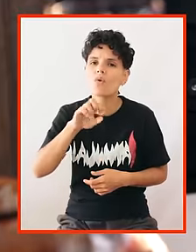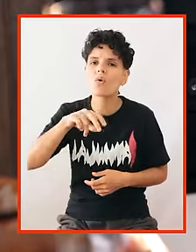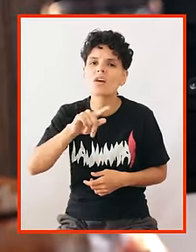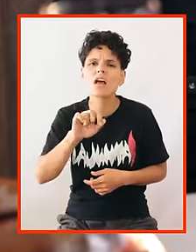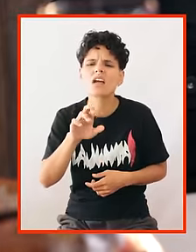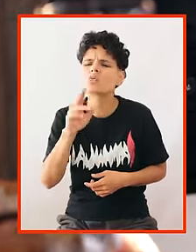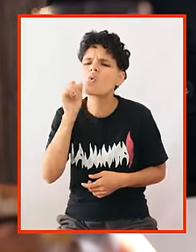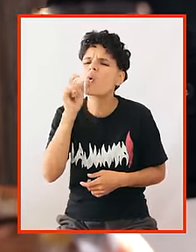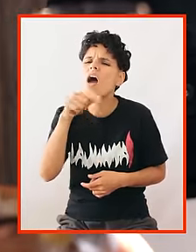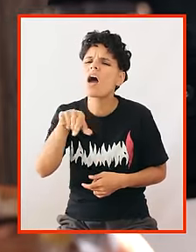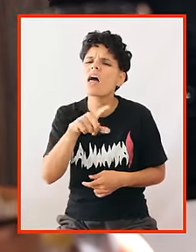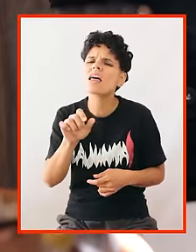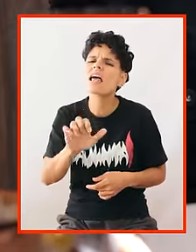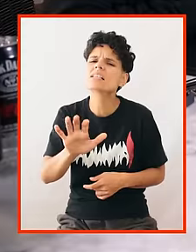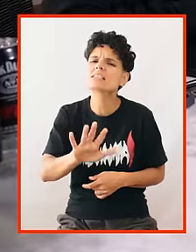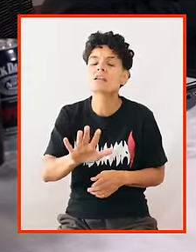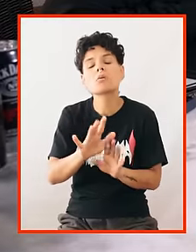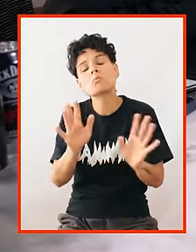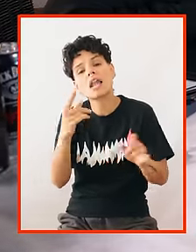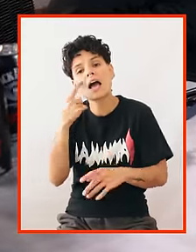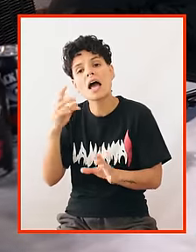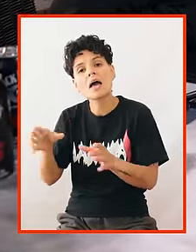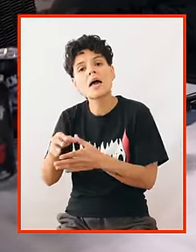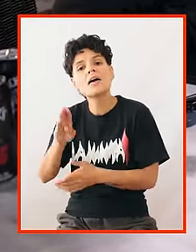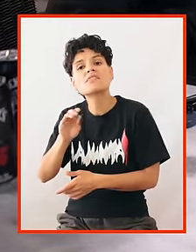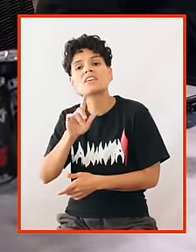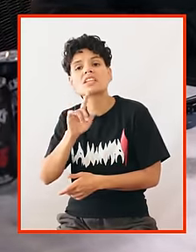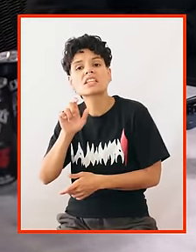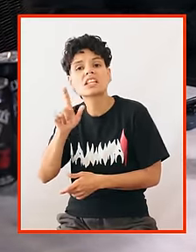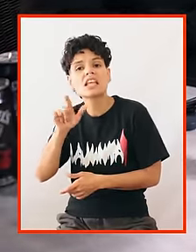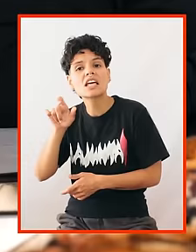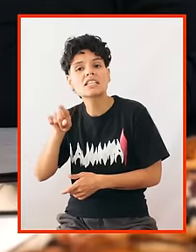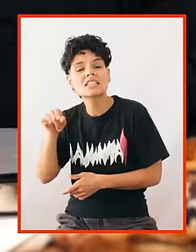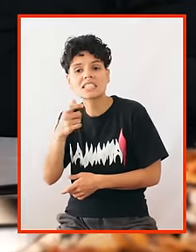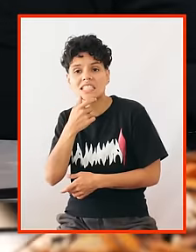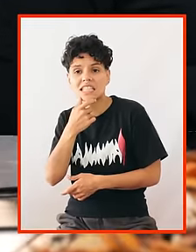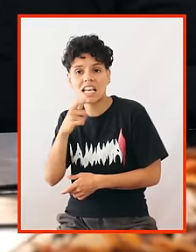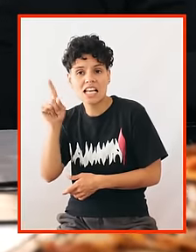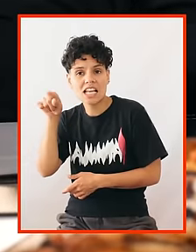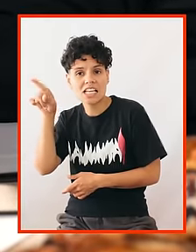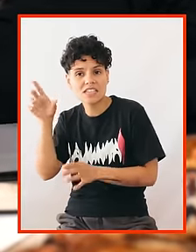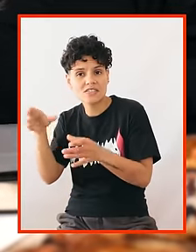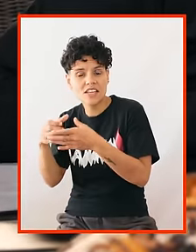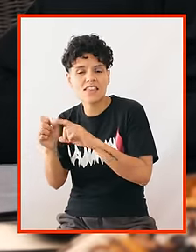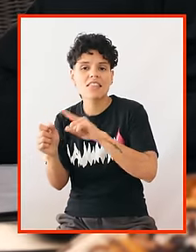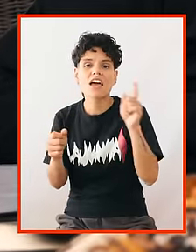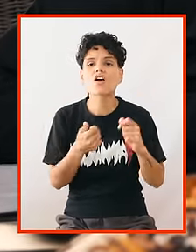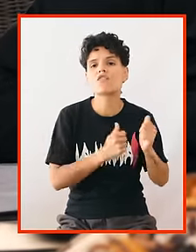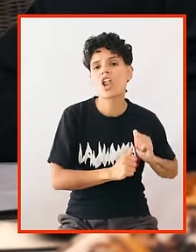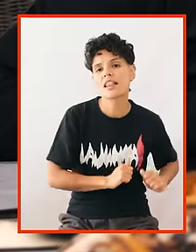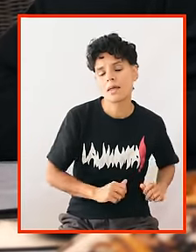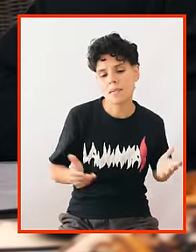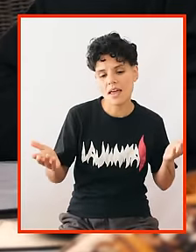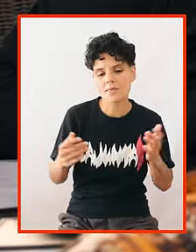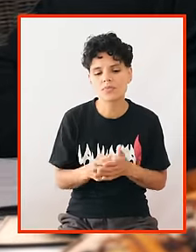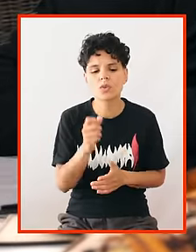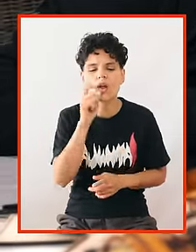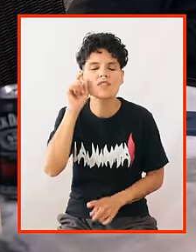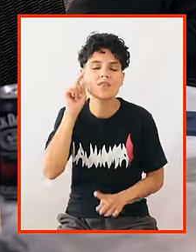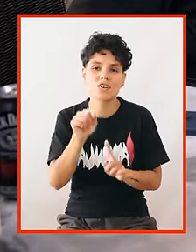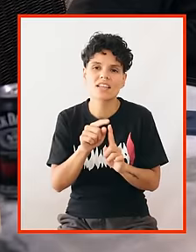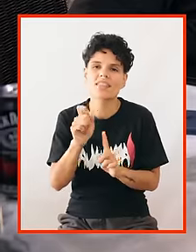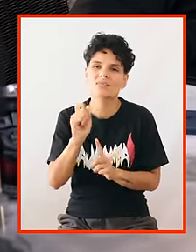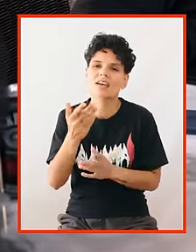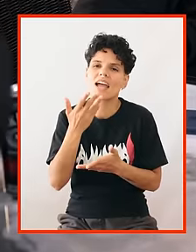y Violeta Parra. Ah, ok. Maravilloso. ¿Y la canción preferida de Cisco? ¿Canción para mañana? Canción para la